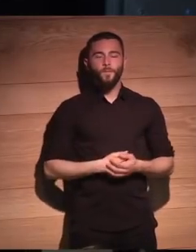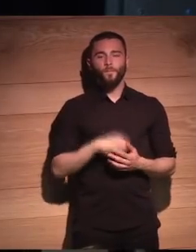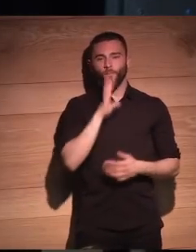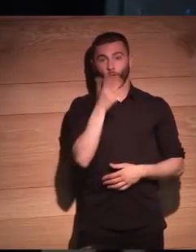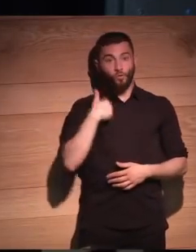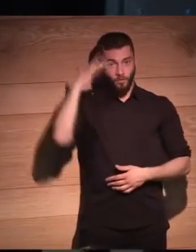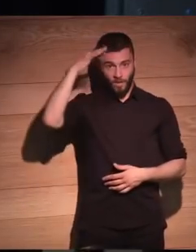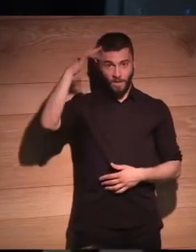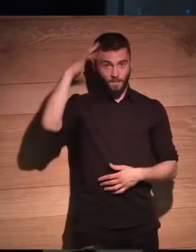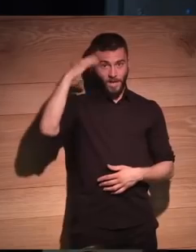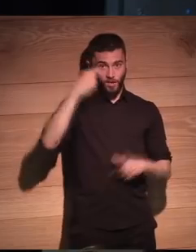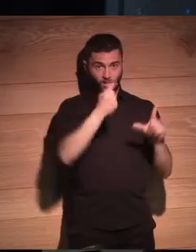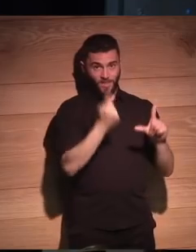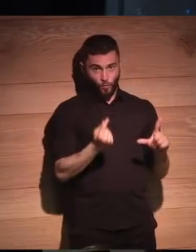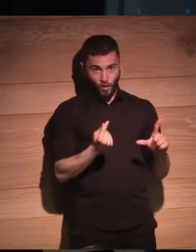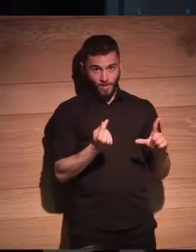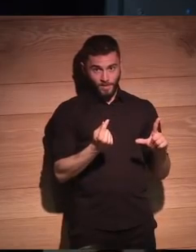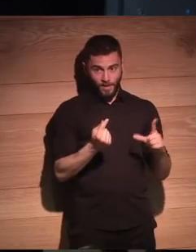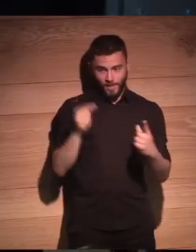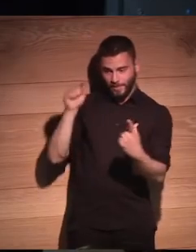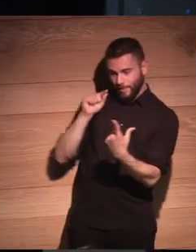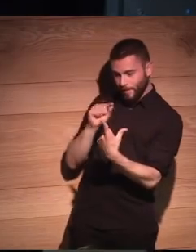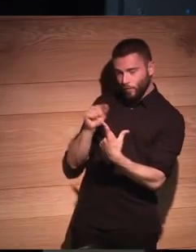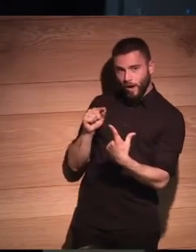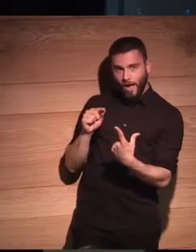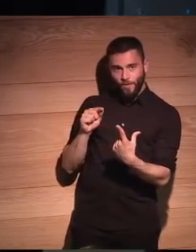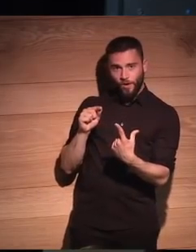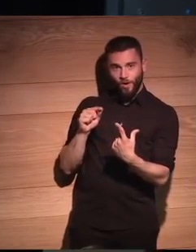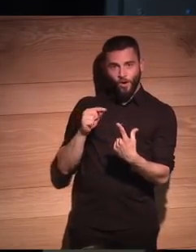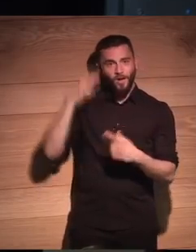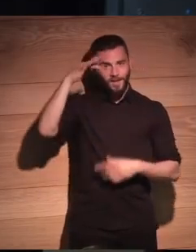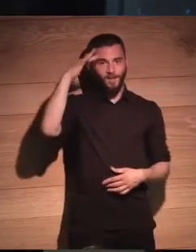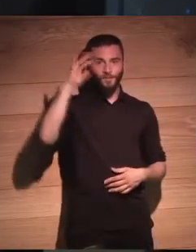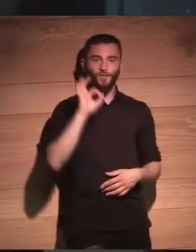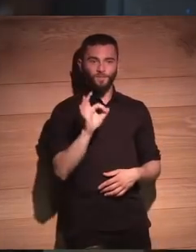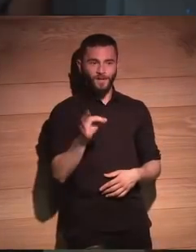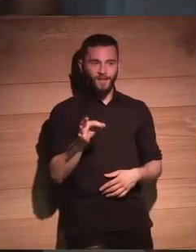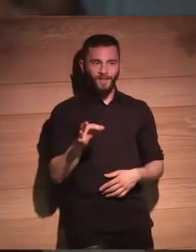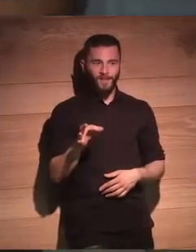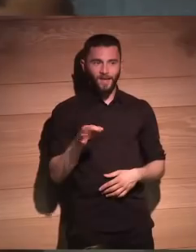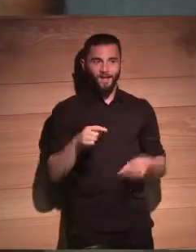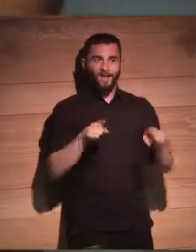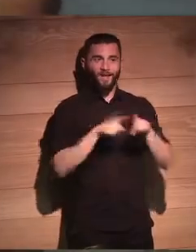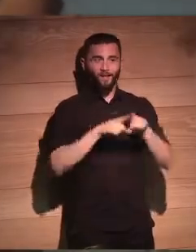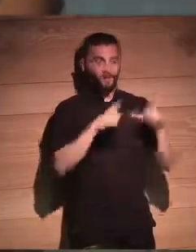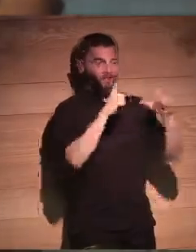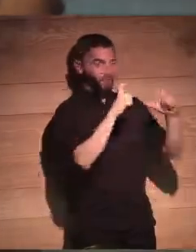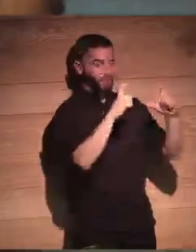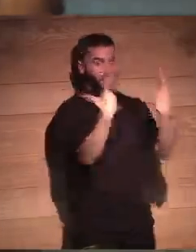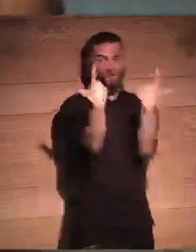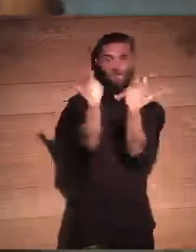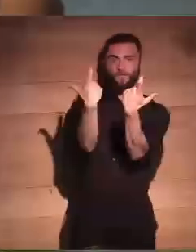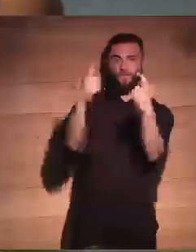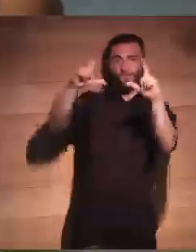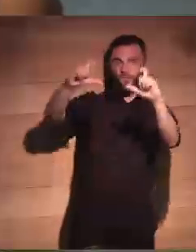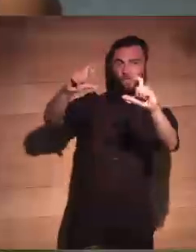Porque yo me imagino que el dibujante dibujado tiene que hacer especial ilusión, ¿no? Como el fotógrafo fotografiado.